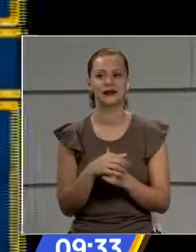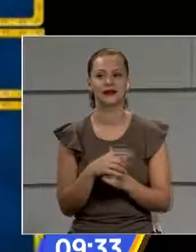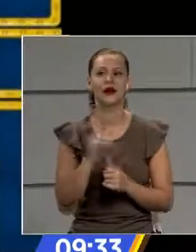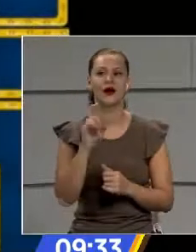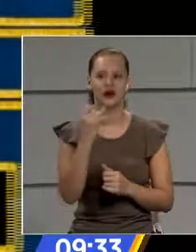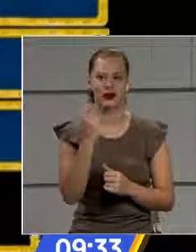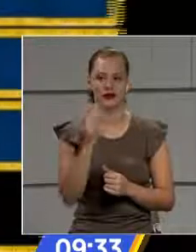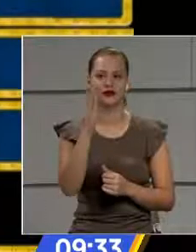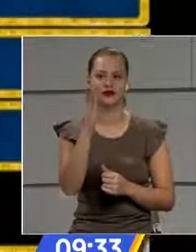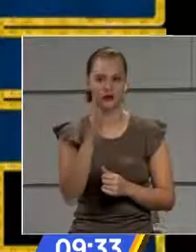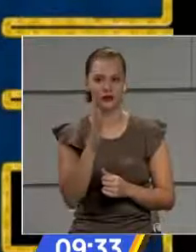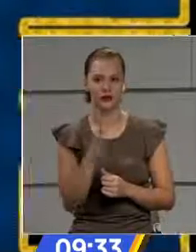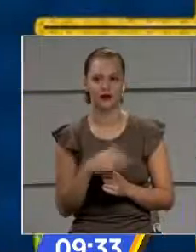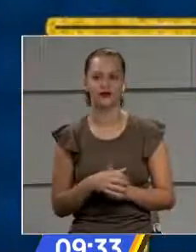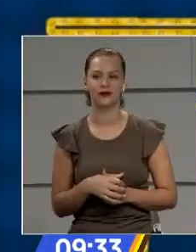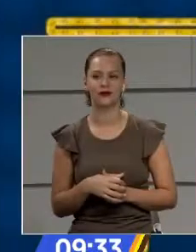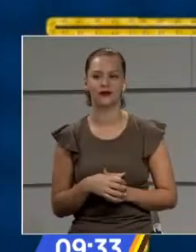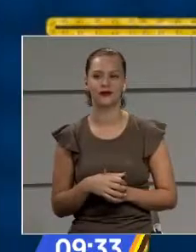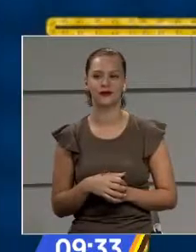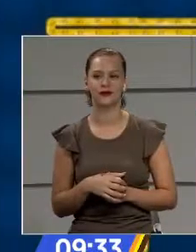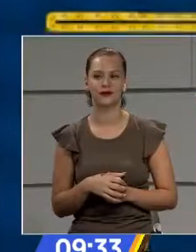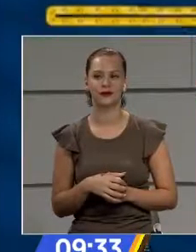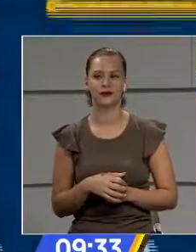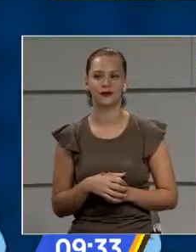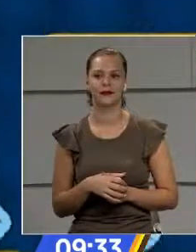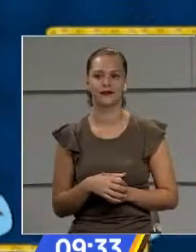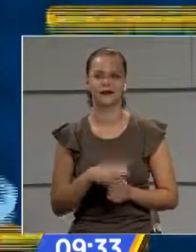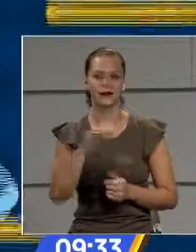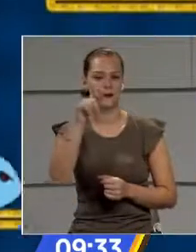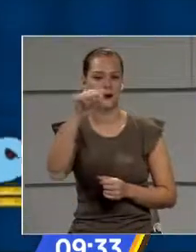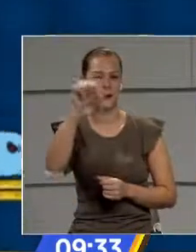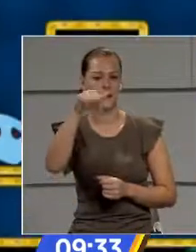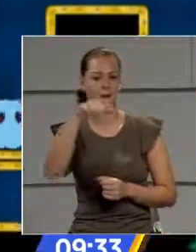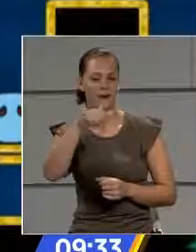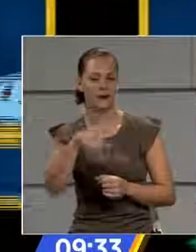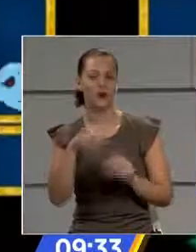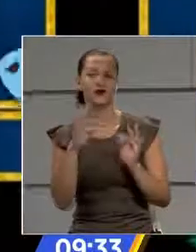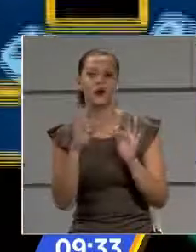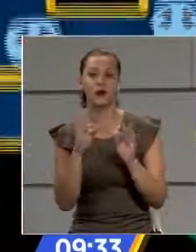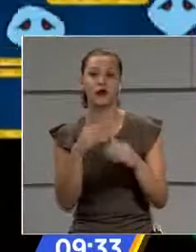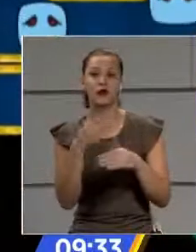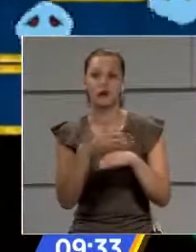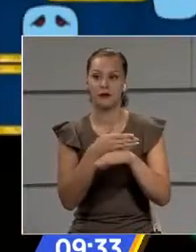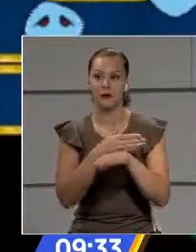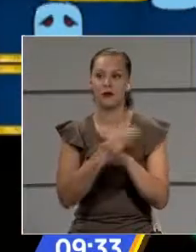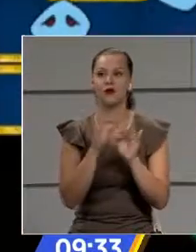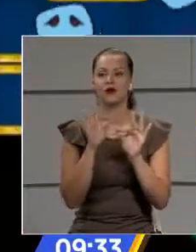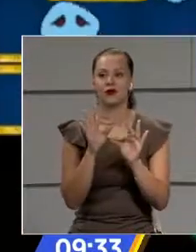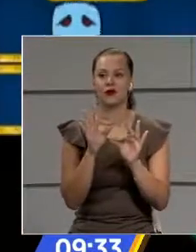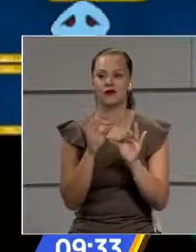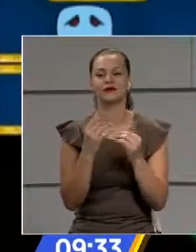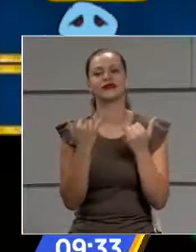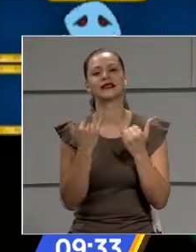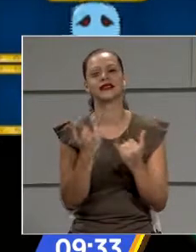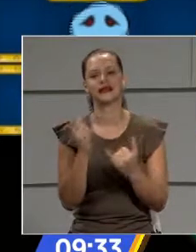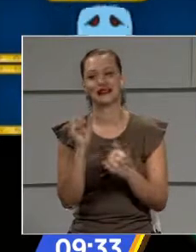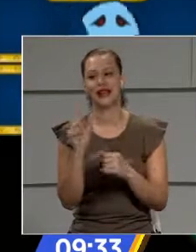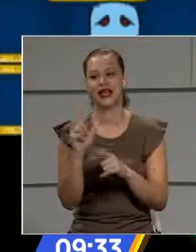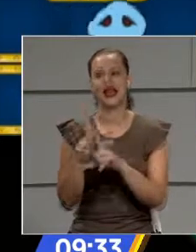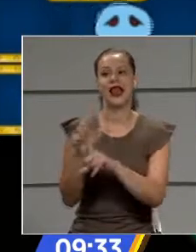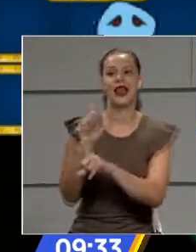sí. Baje. Baje. Eso, muy bien. Ahí vamos muy bien. Eso, ahora sí.